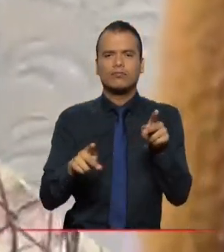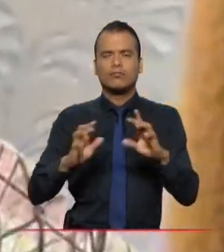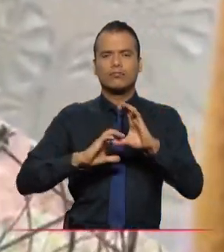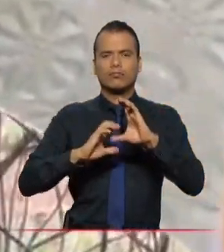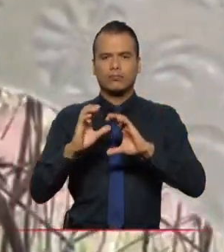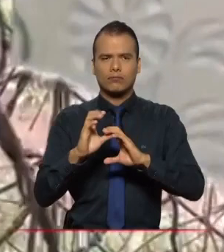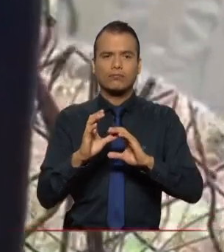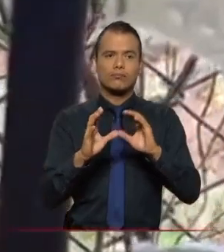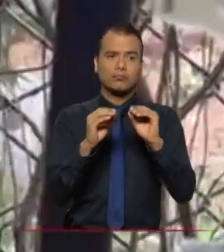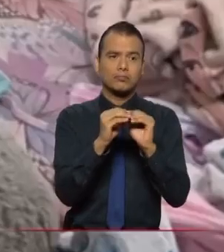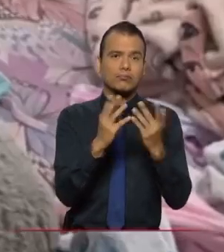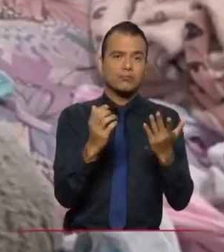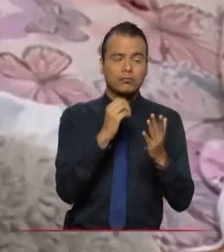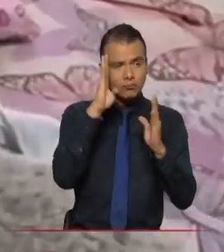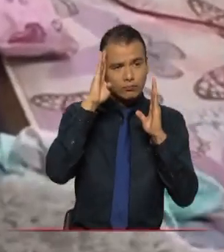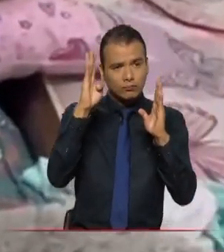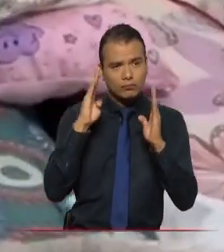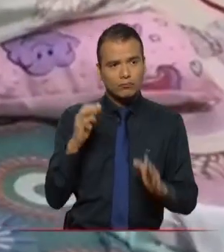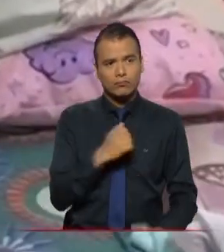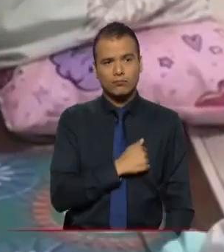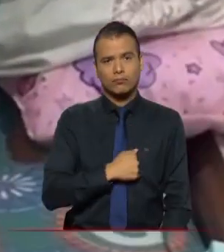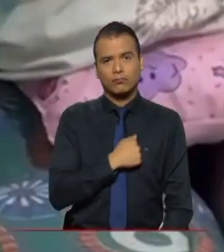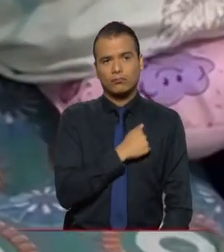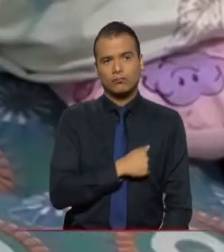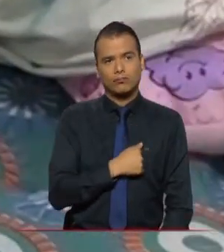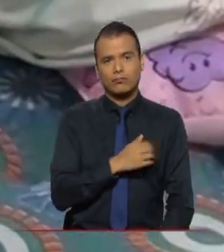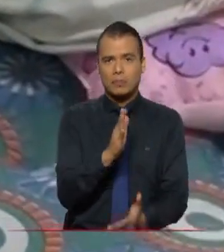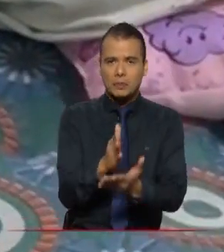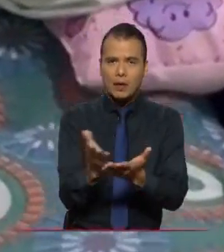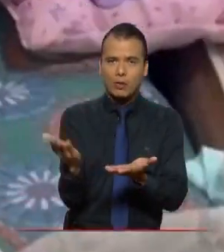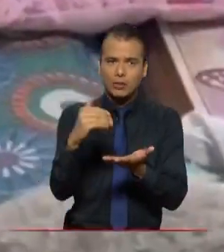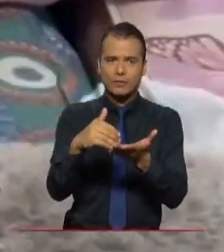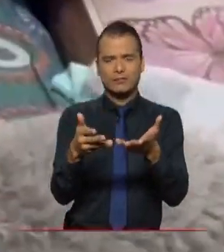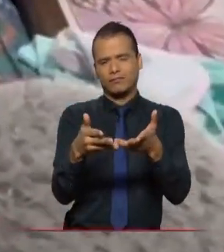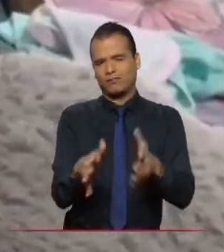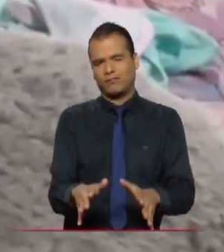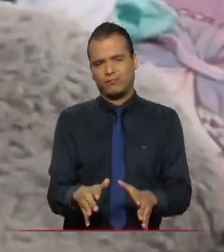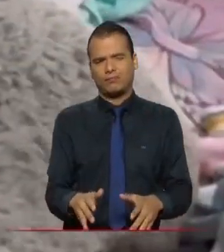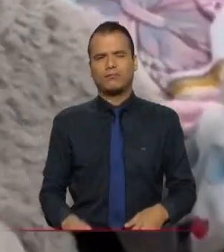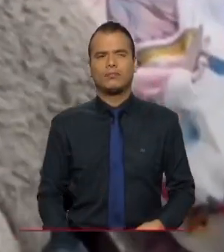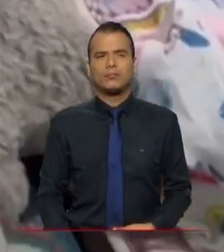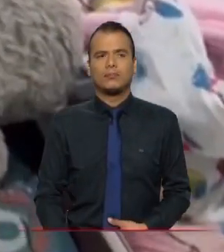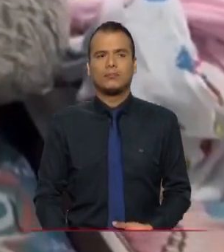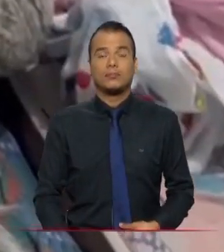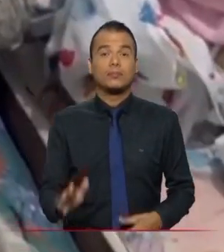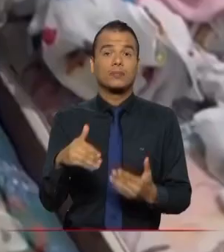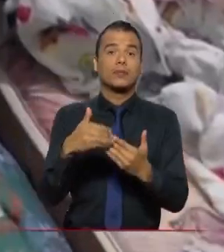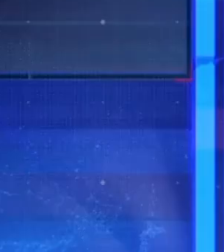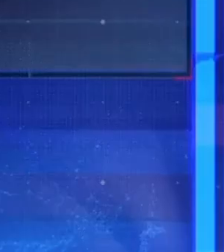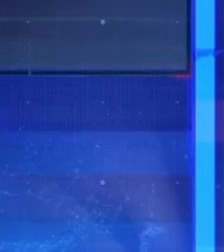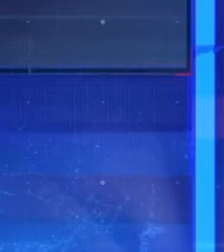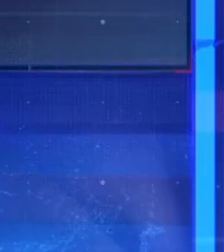y que no los abandonen y que hagan todo lo posible porque esto no siga pasando en los hogares, que no sabemos dónde vamos